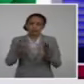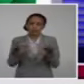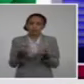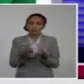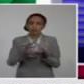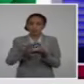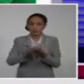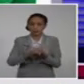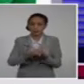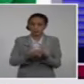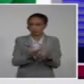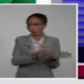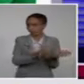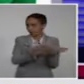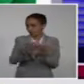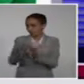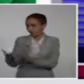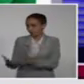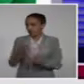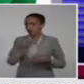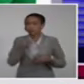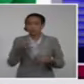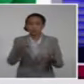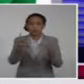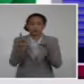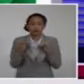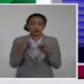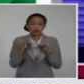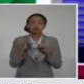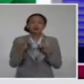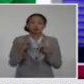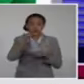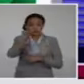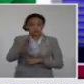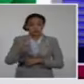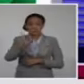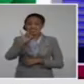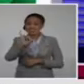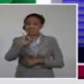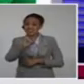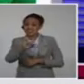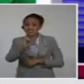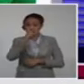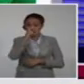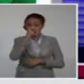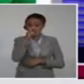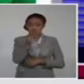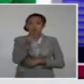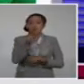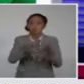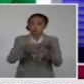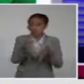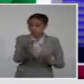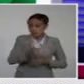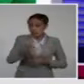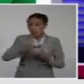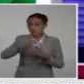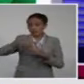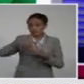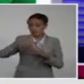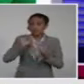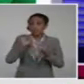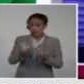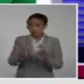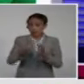Fallece una paciente de 76 años de edad del municipio de Matanzas en esta provincia, con